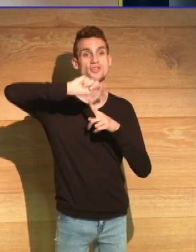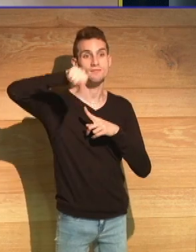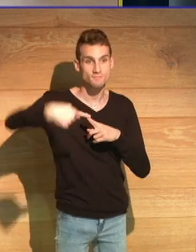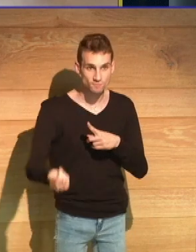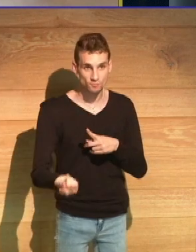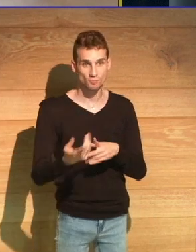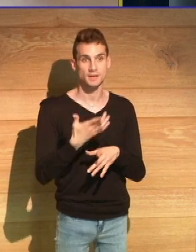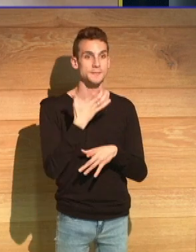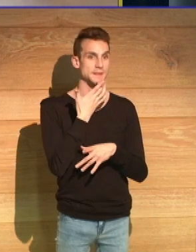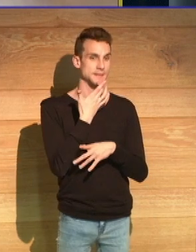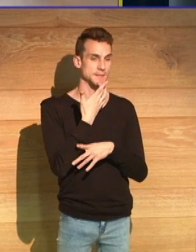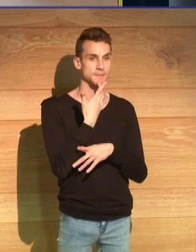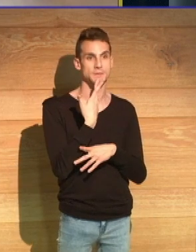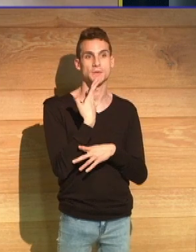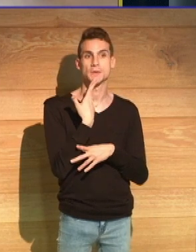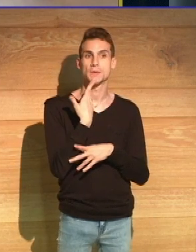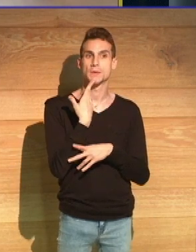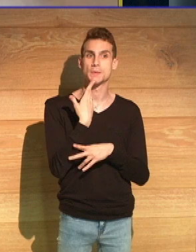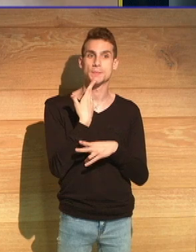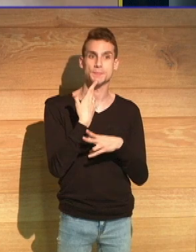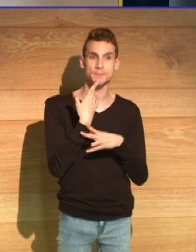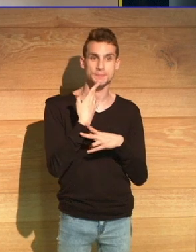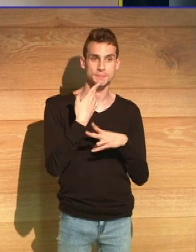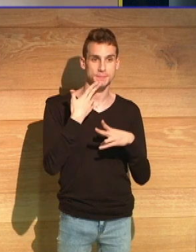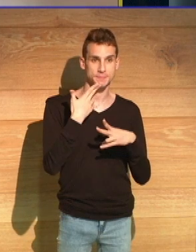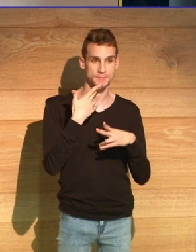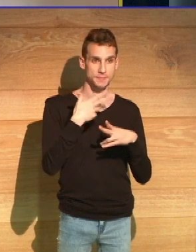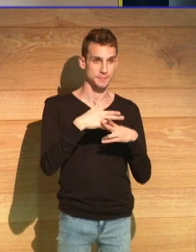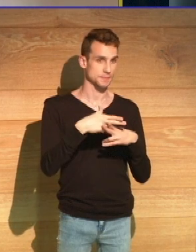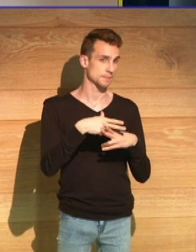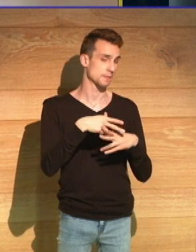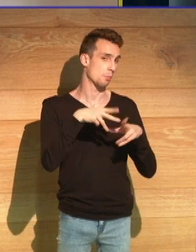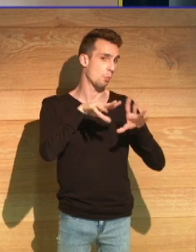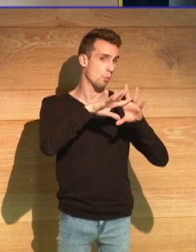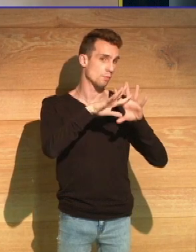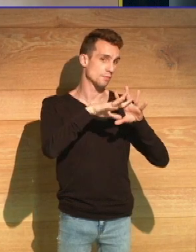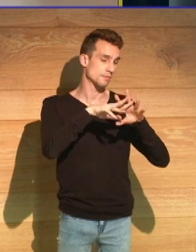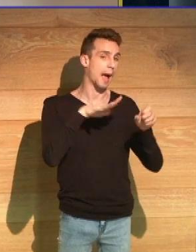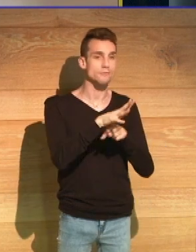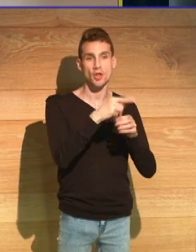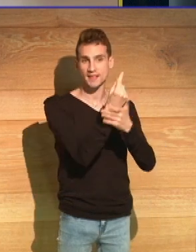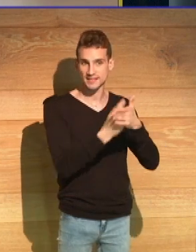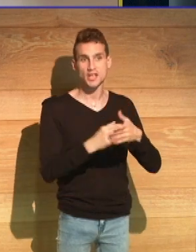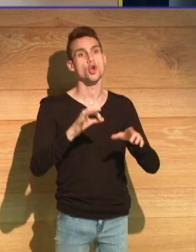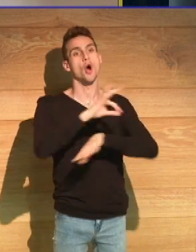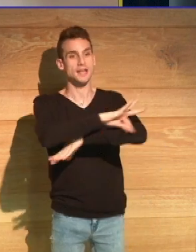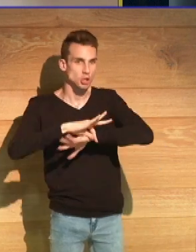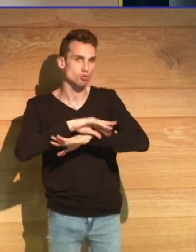tan importantes como el mundo del diseño o en el mundo de la arquitectura, ya digo, muchos de